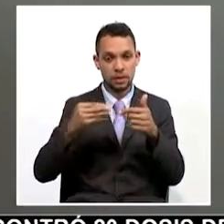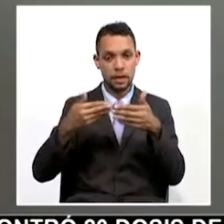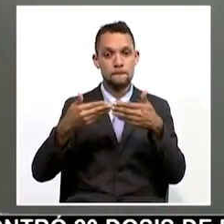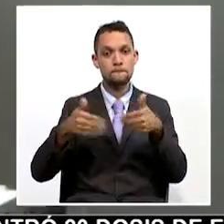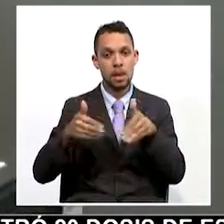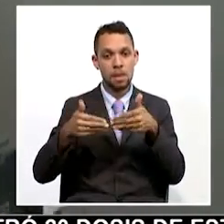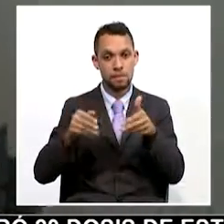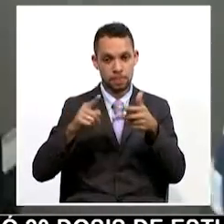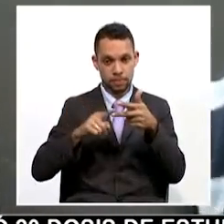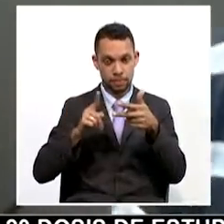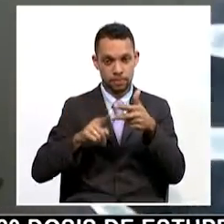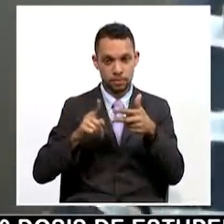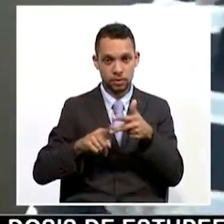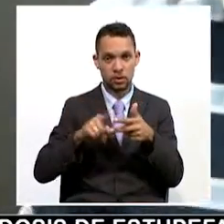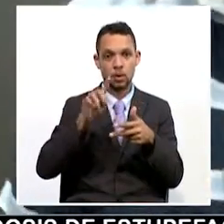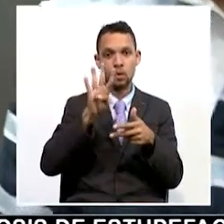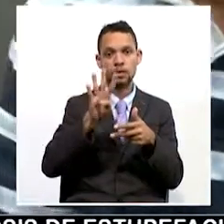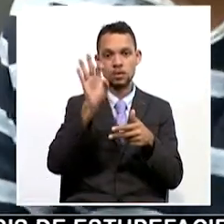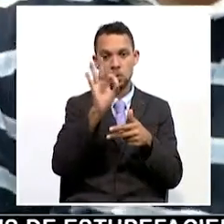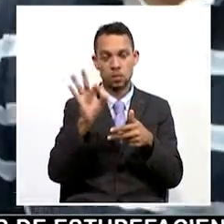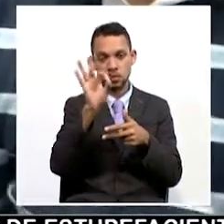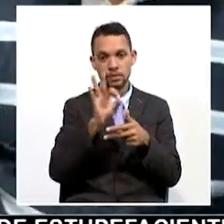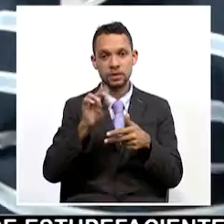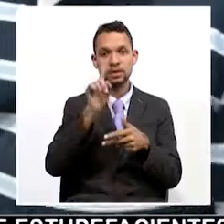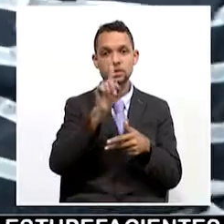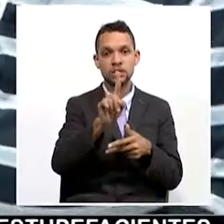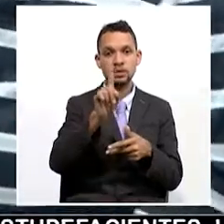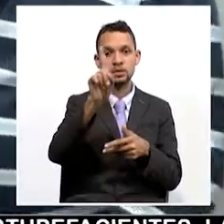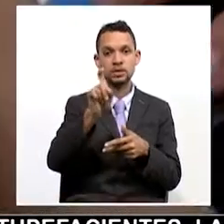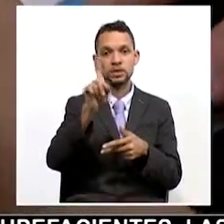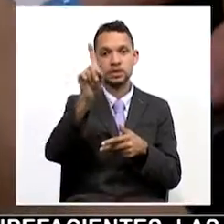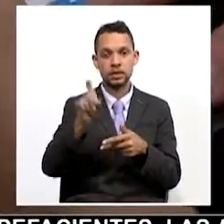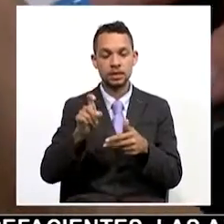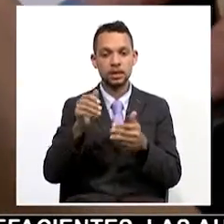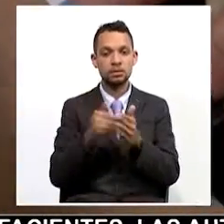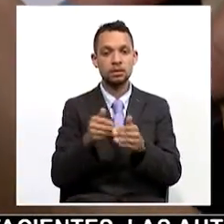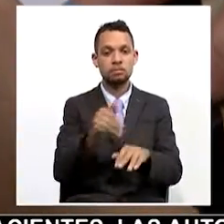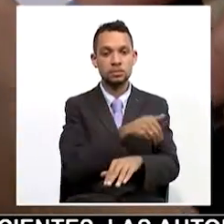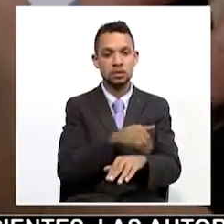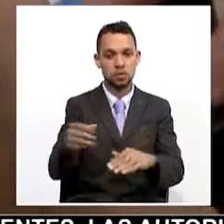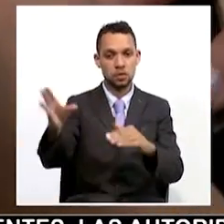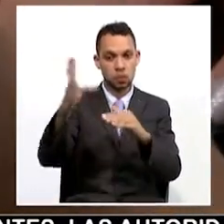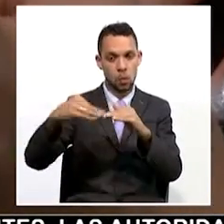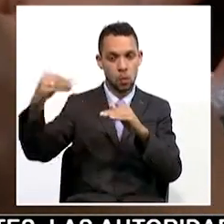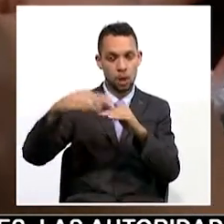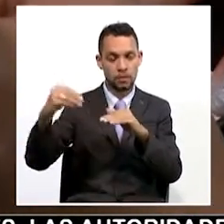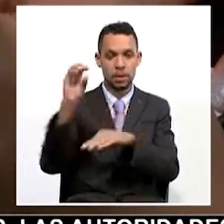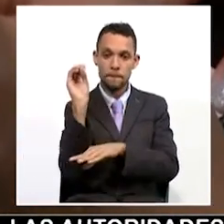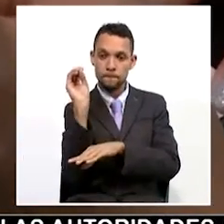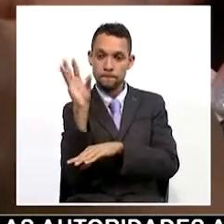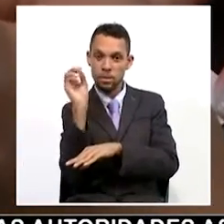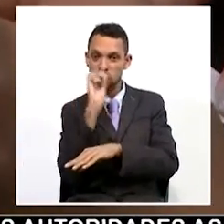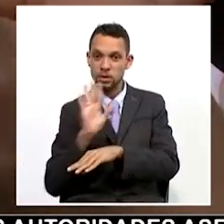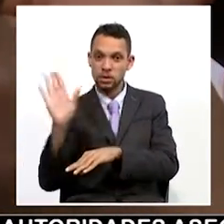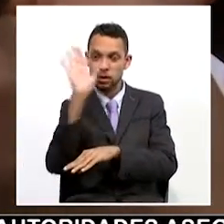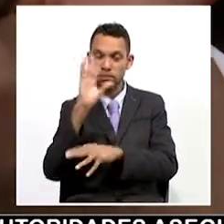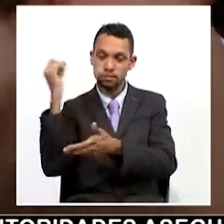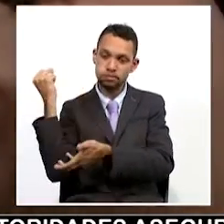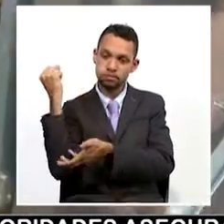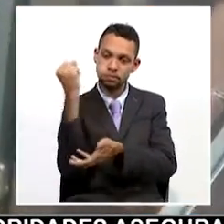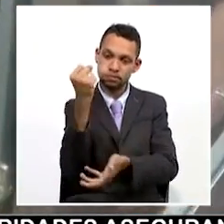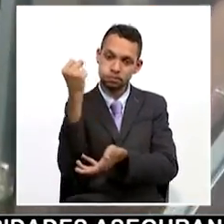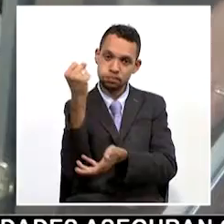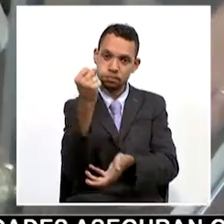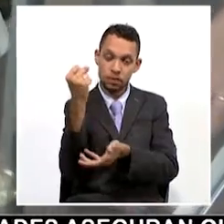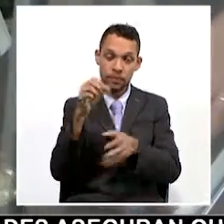un 3.4%, que son 166 millones de dólares. El Banco de la República también reveló que casi el